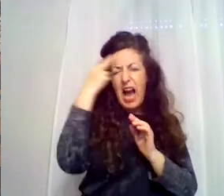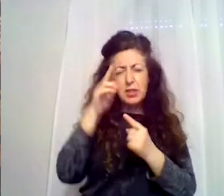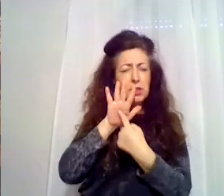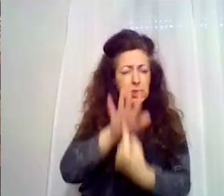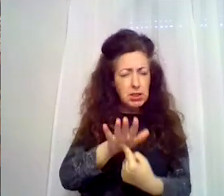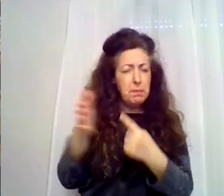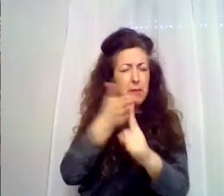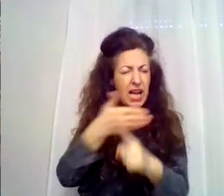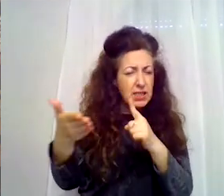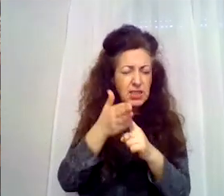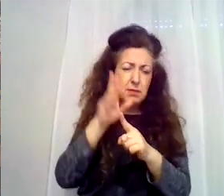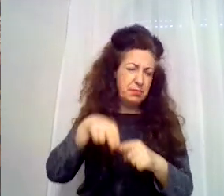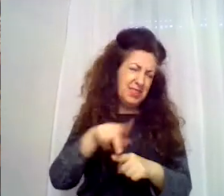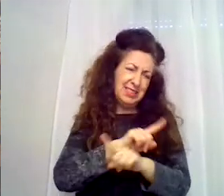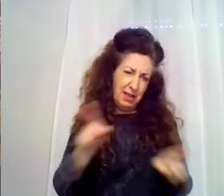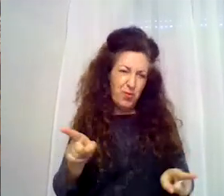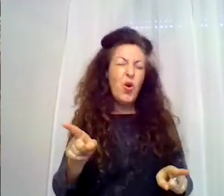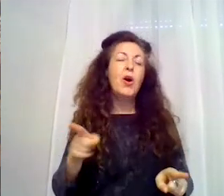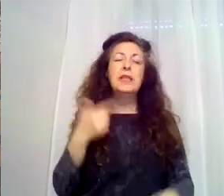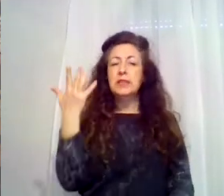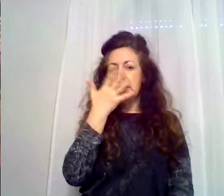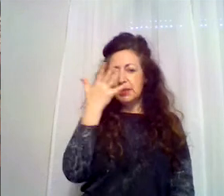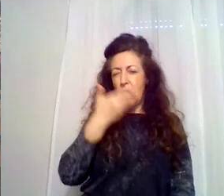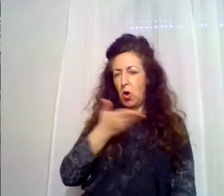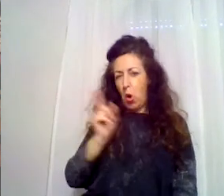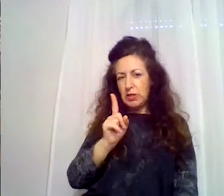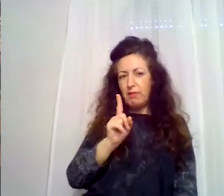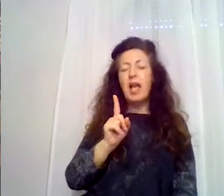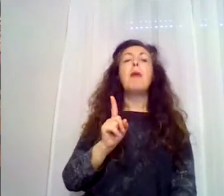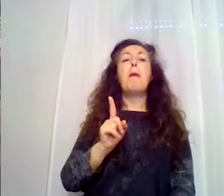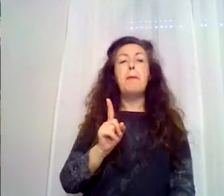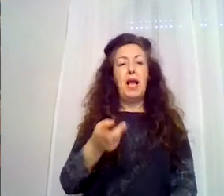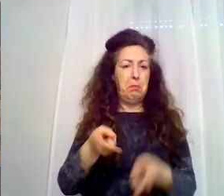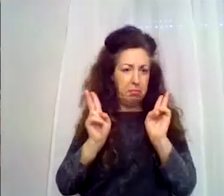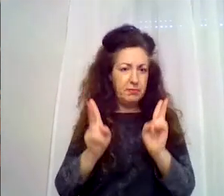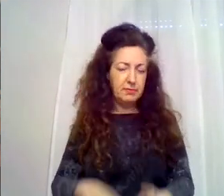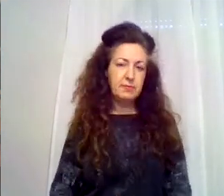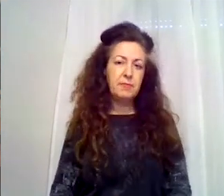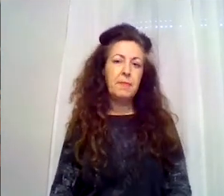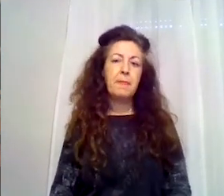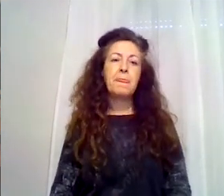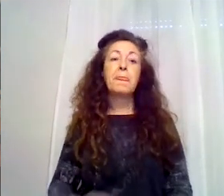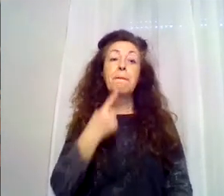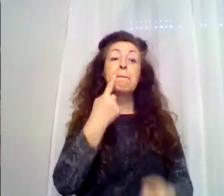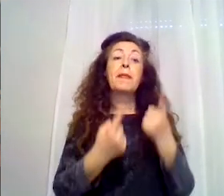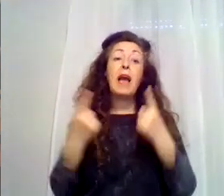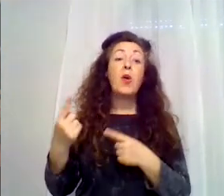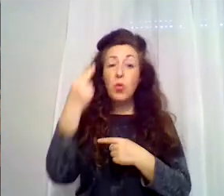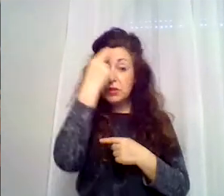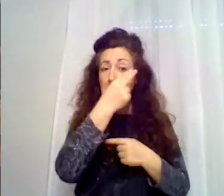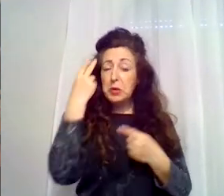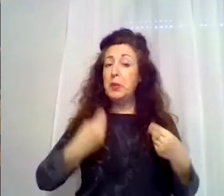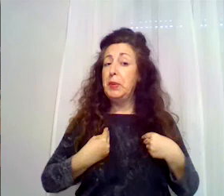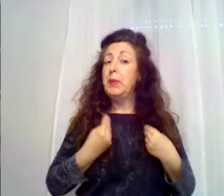Sí que pues, no se fiaba mucho de ellos, pero bueno, había Depende de los momentos. Claro, Claro. había muchos católicos que podían vivir bien, pero